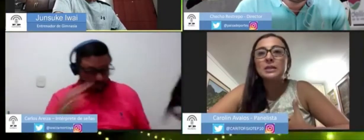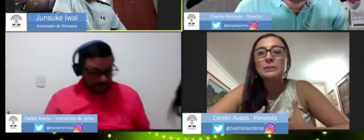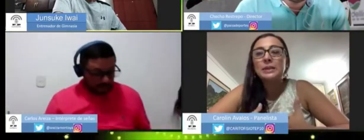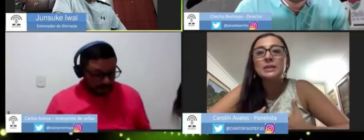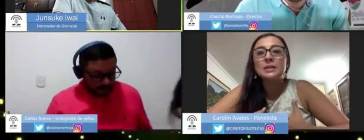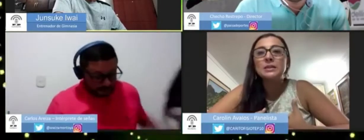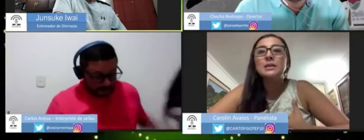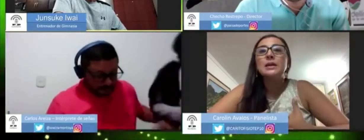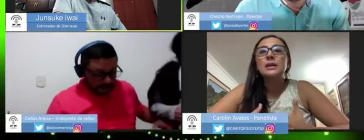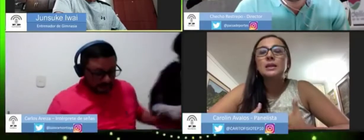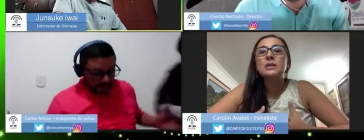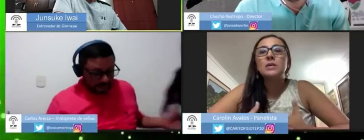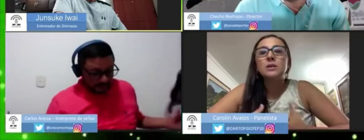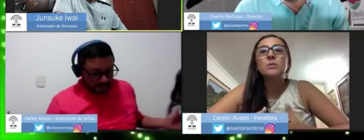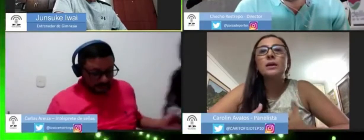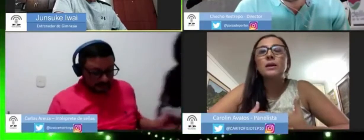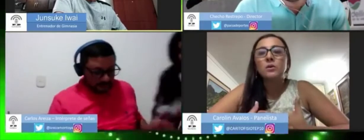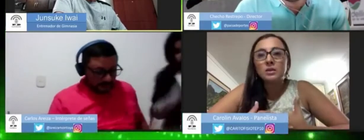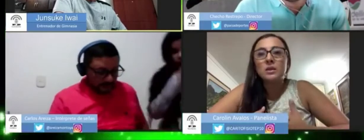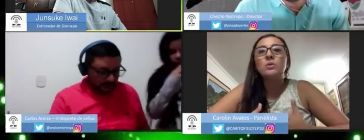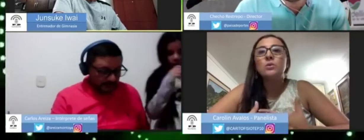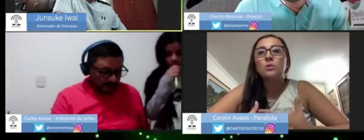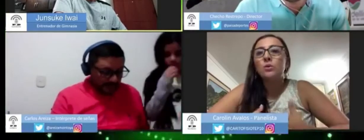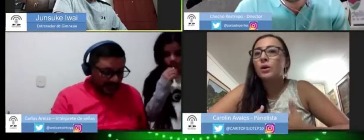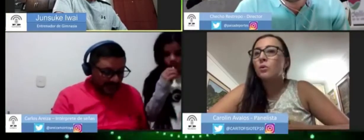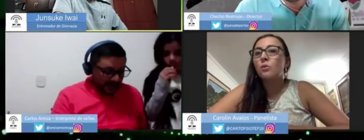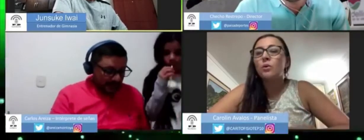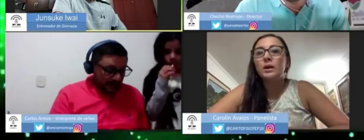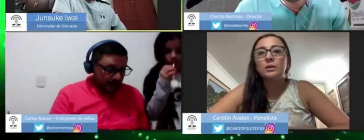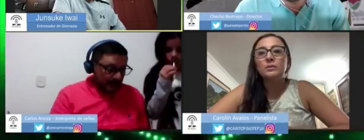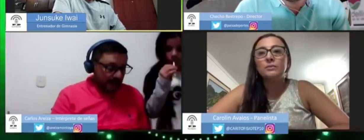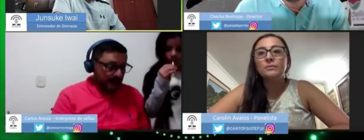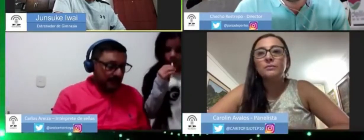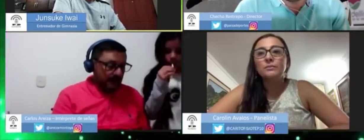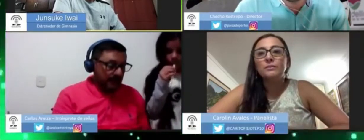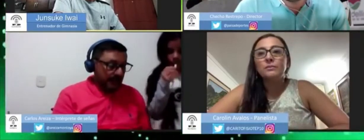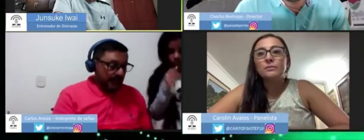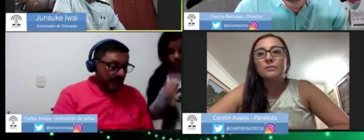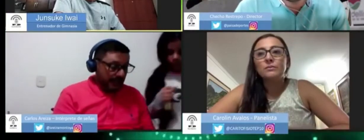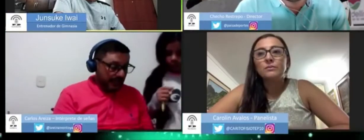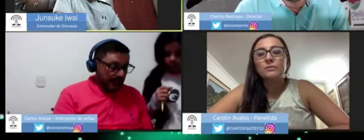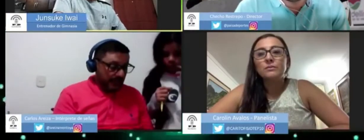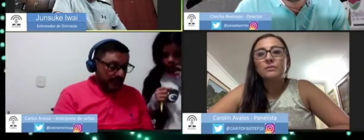en Medellín recibe el nombre de Coliseo Jorge Hugo Giraldo.